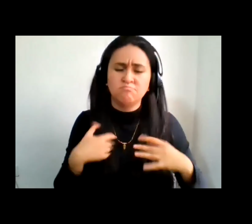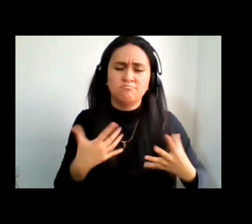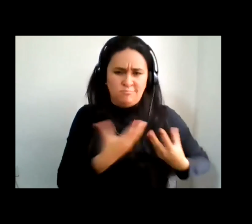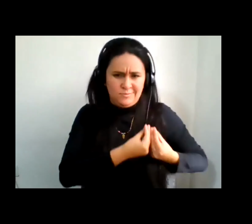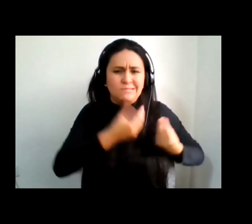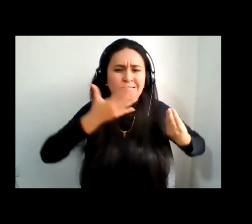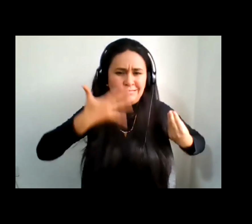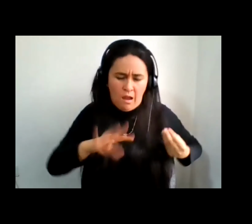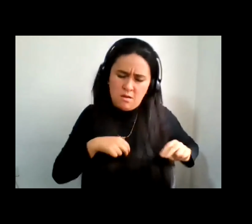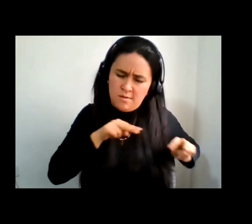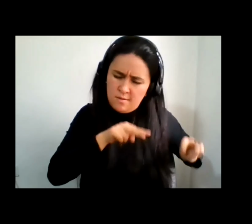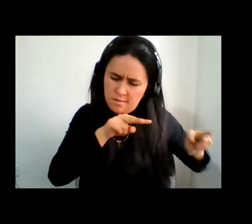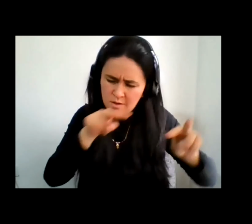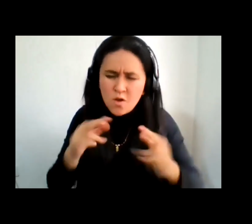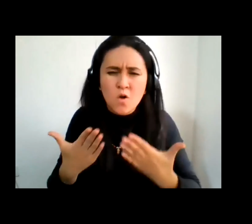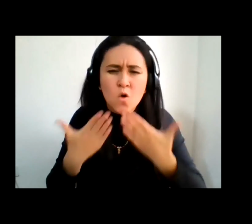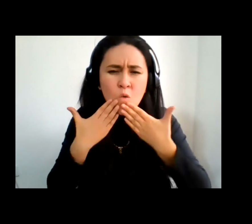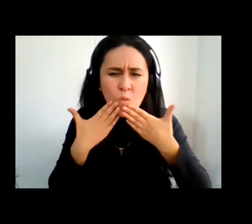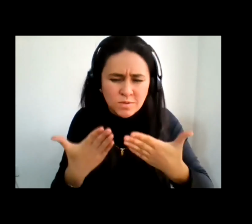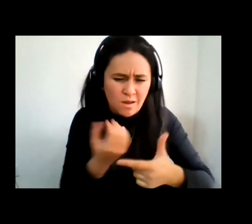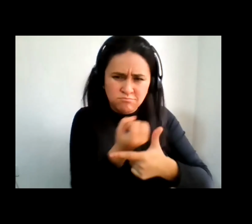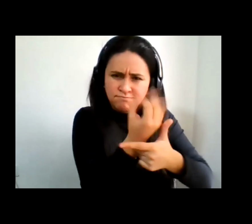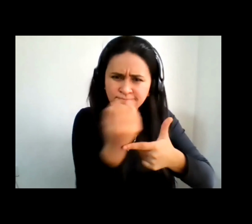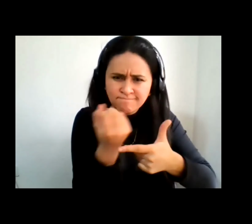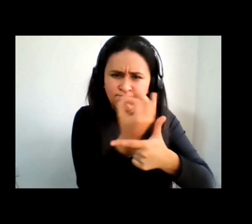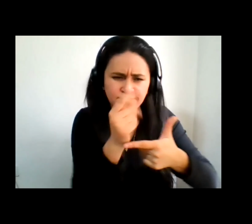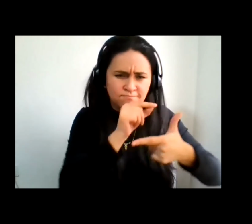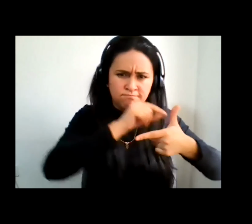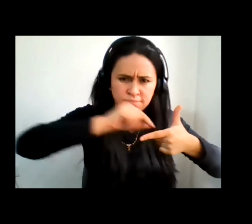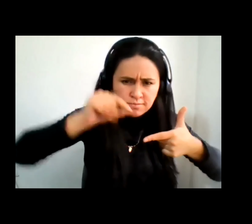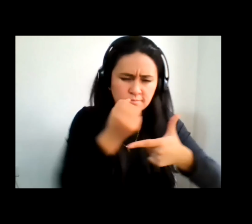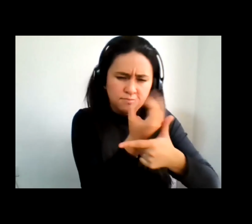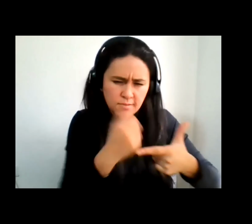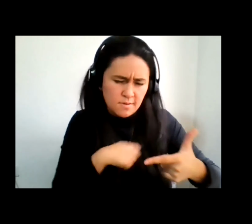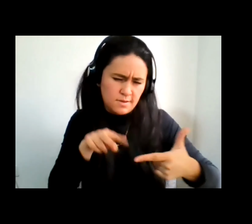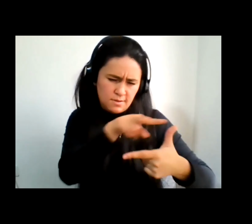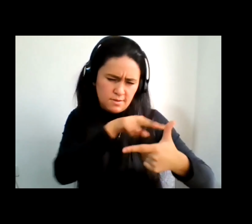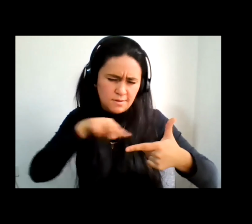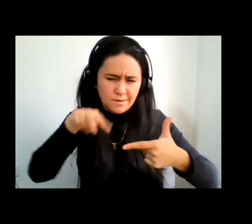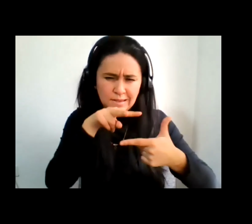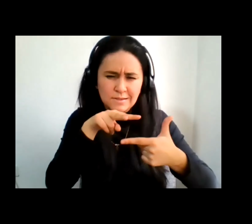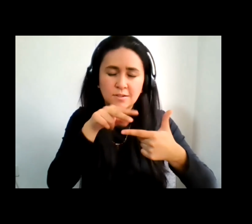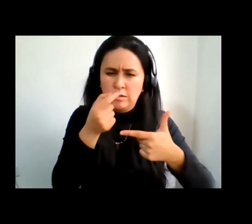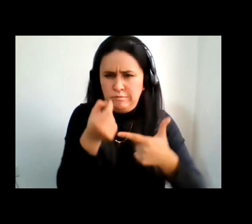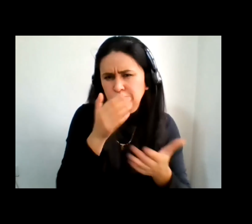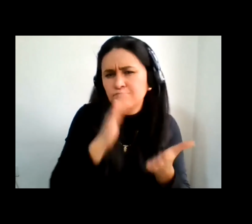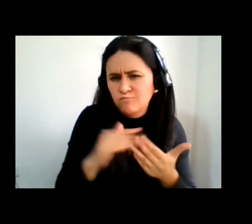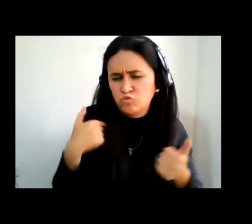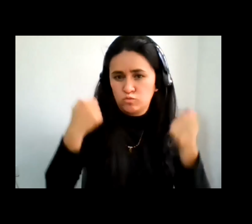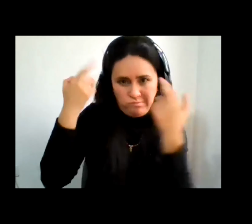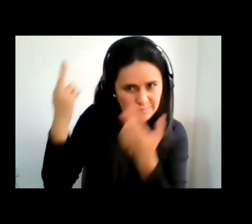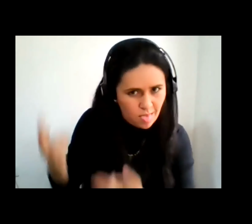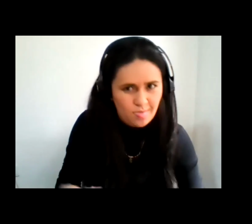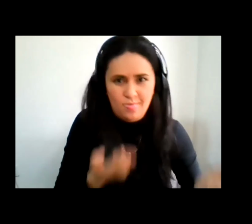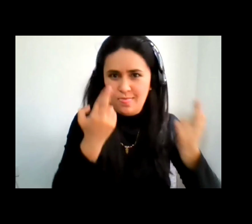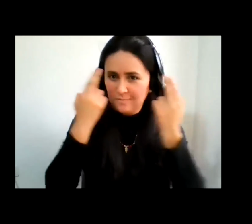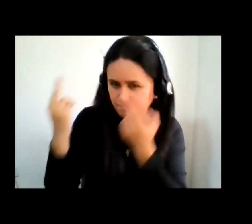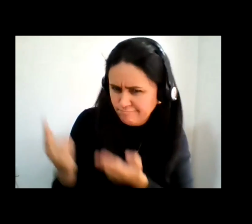de datos que nos permiten, en primer lugar, perdón la reiteración,